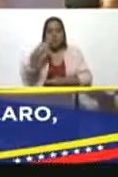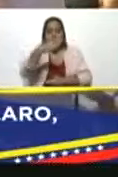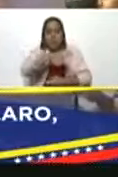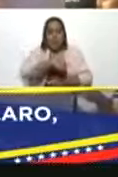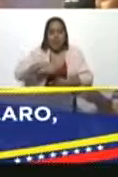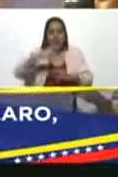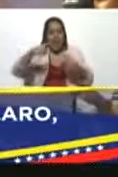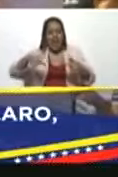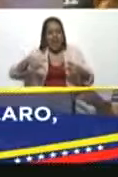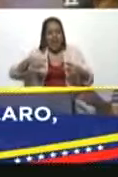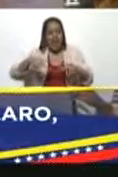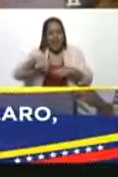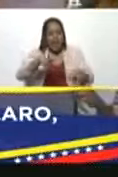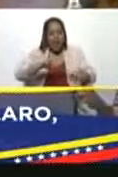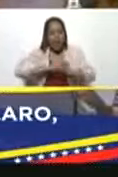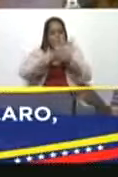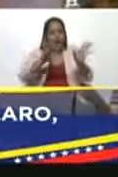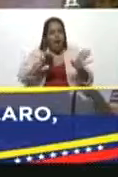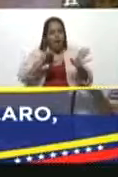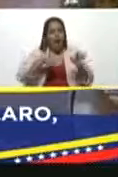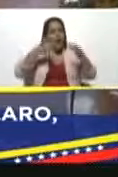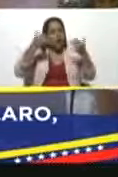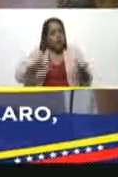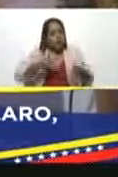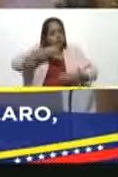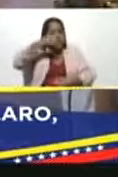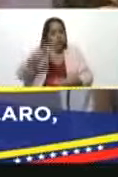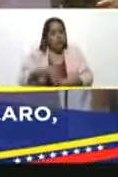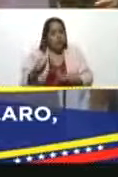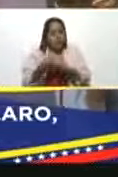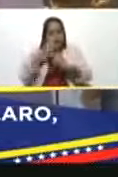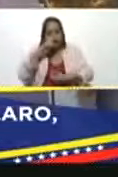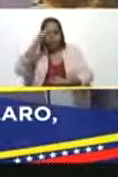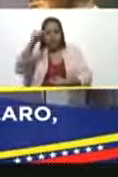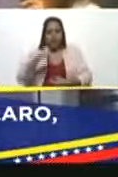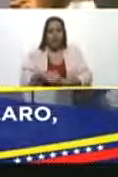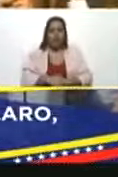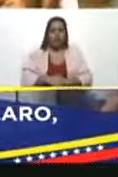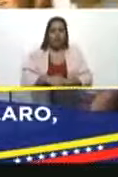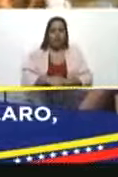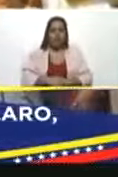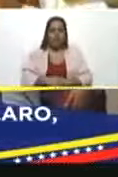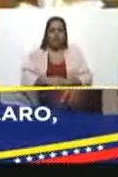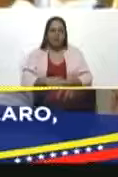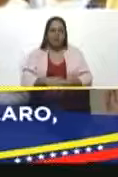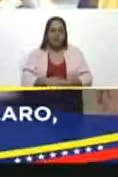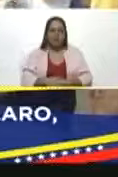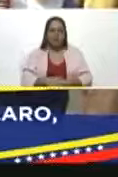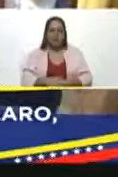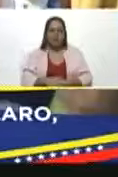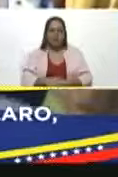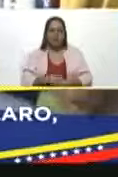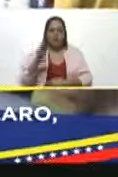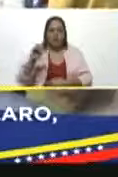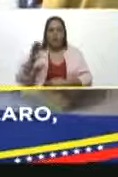va para adelante, ahora Río Claro es una realidad con Maduro. Duro y Cocorote. Cocorote ruge, dice.